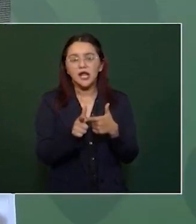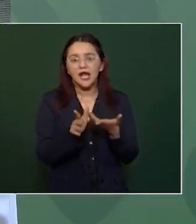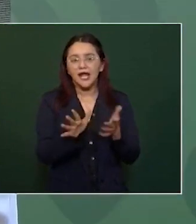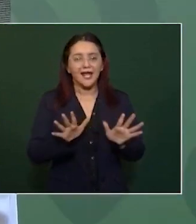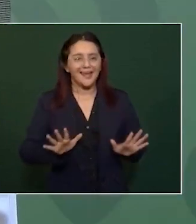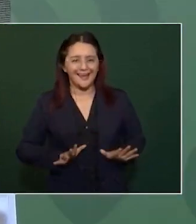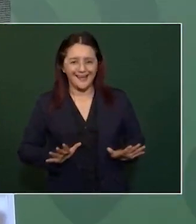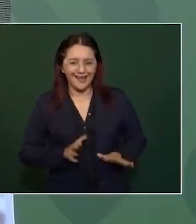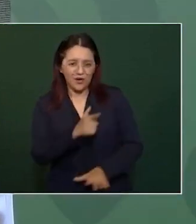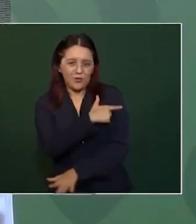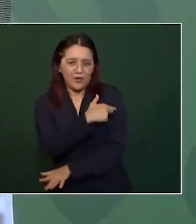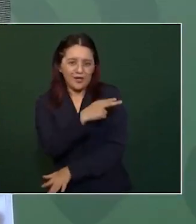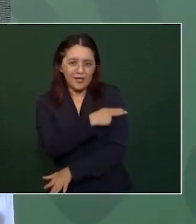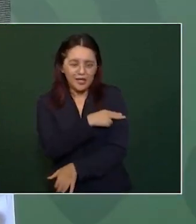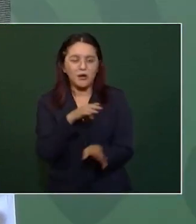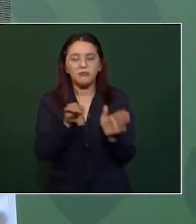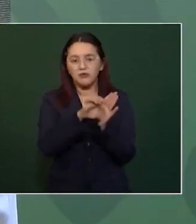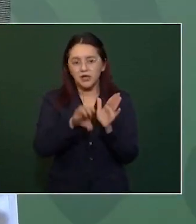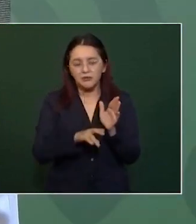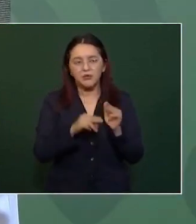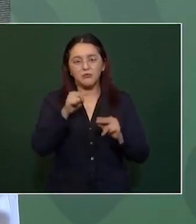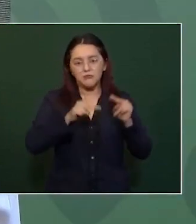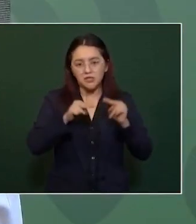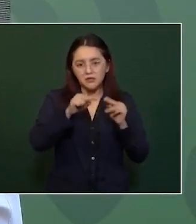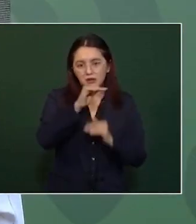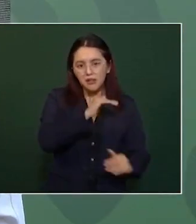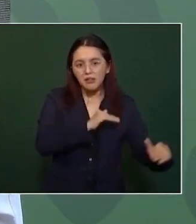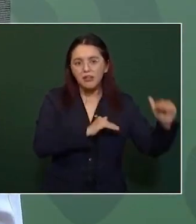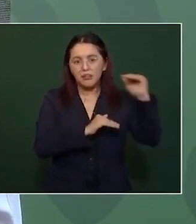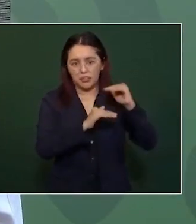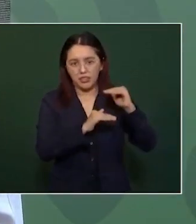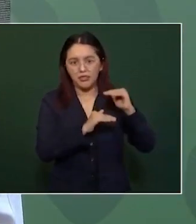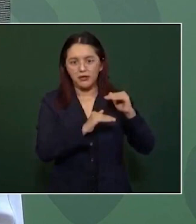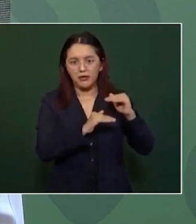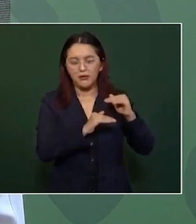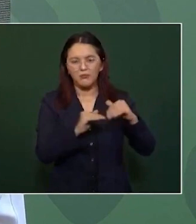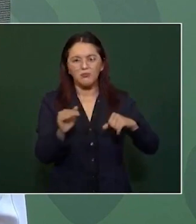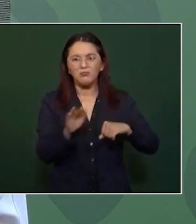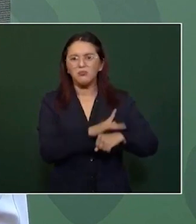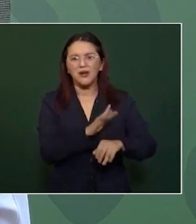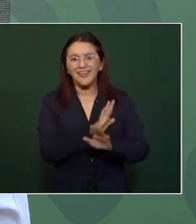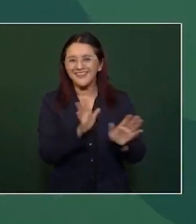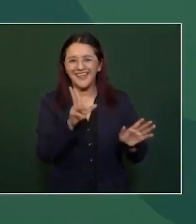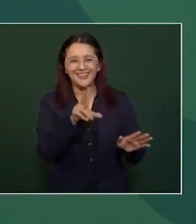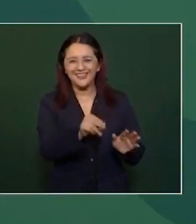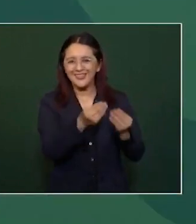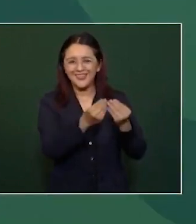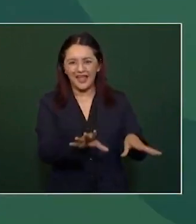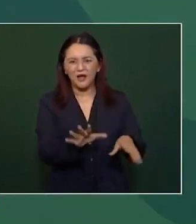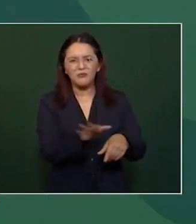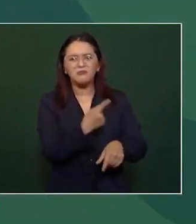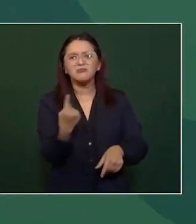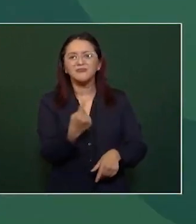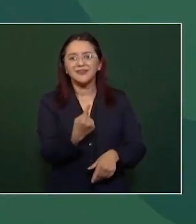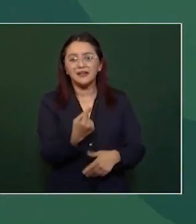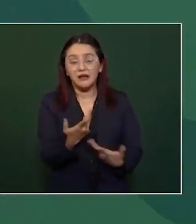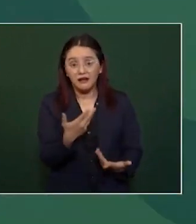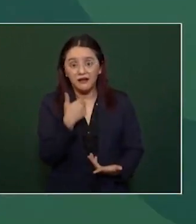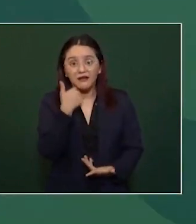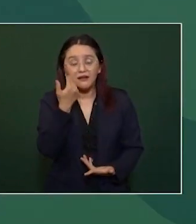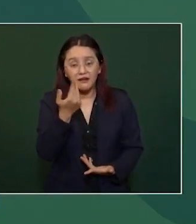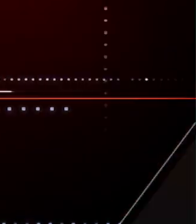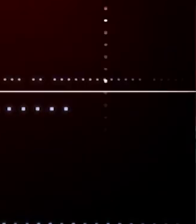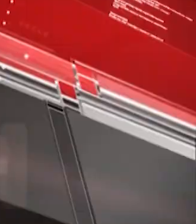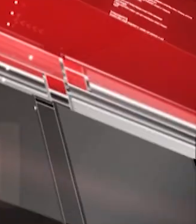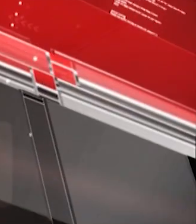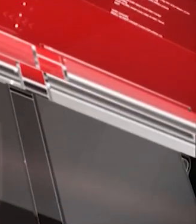pero mucho cuidado con el lenguaje. O quizá el presidente sabe de qué está hablando. Muchas gracias y hasta